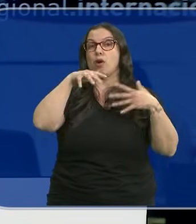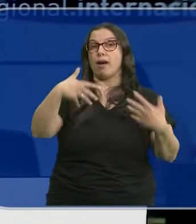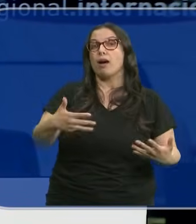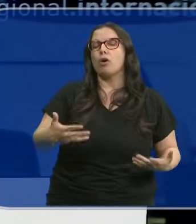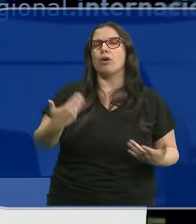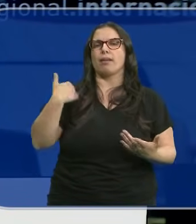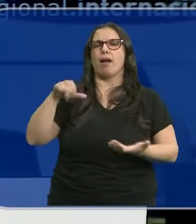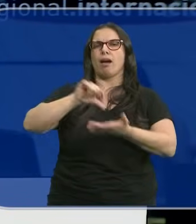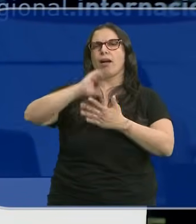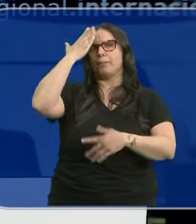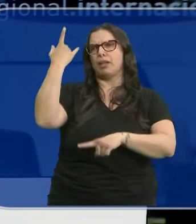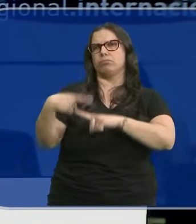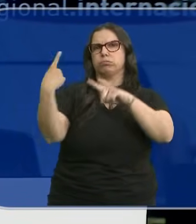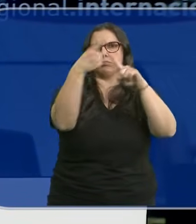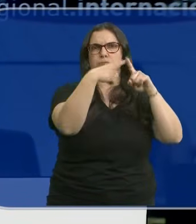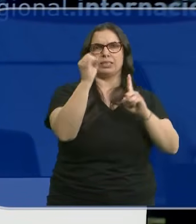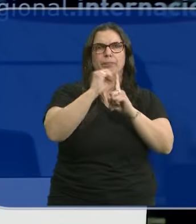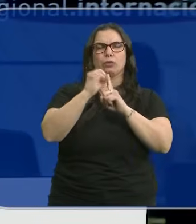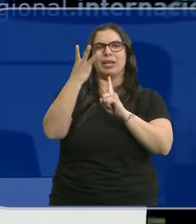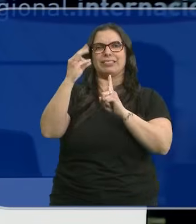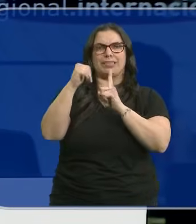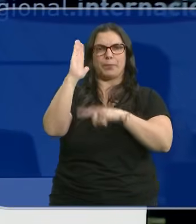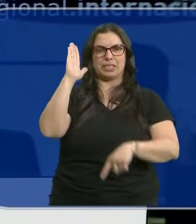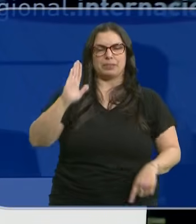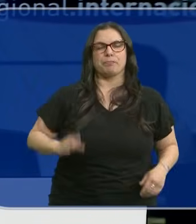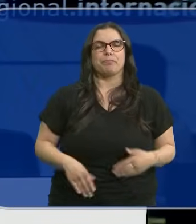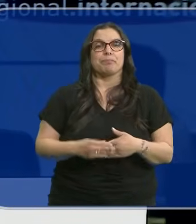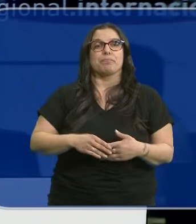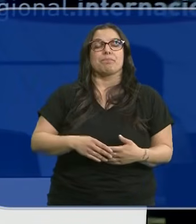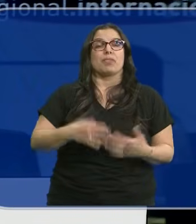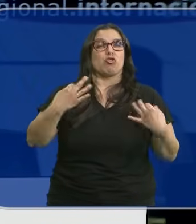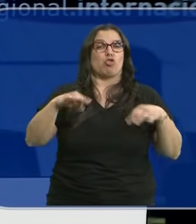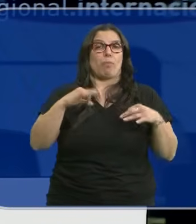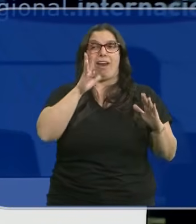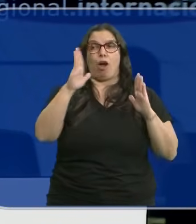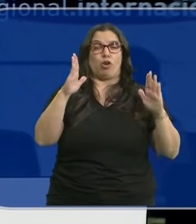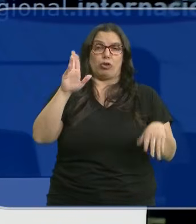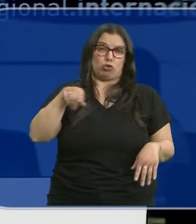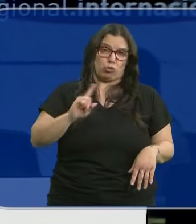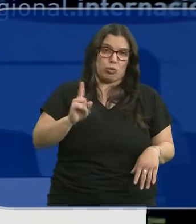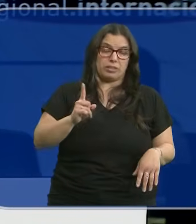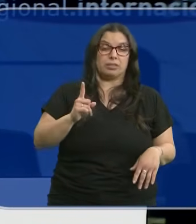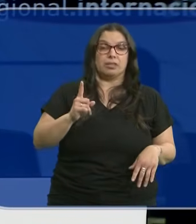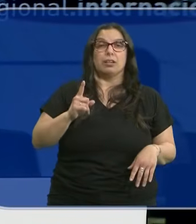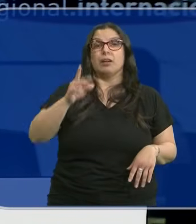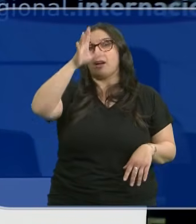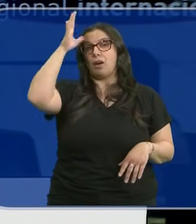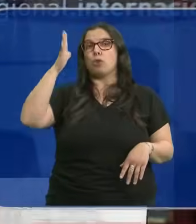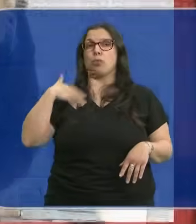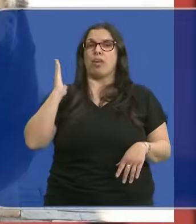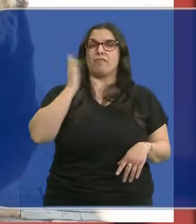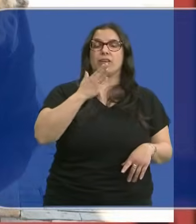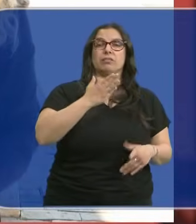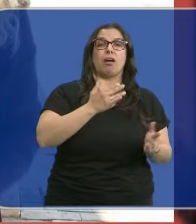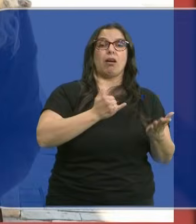son varias las capitales de provincia con temperaturas por encima de los 30 grados. No es habitual a estas alturas de mayo. El calor puede afectar al campo y también